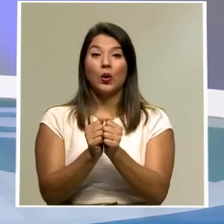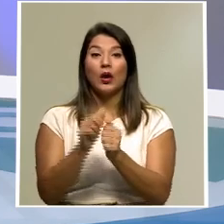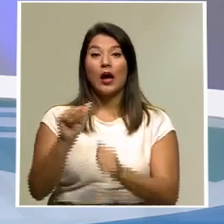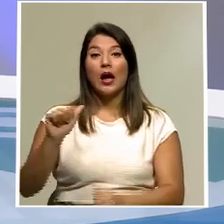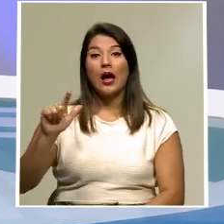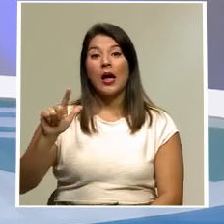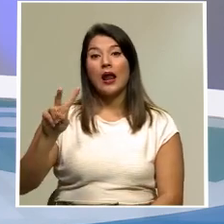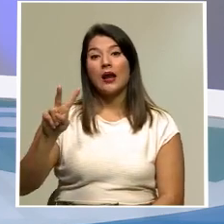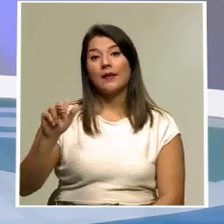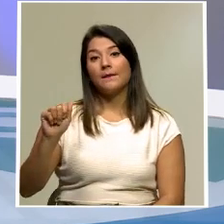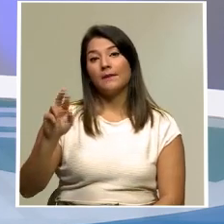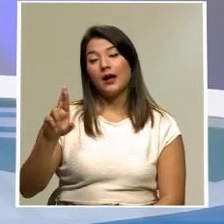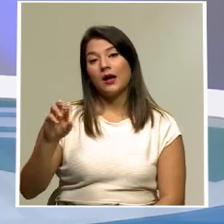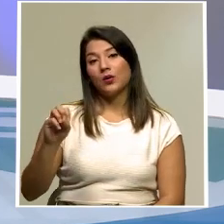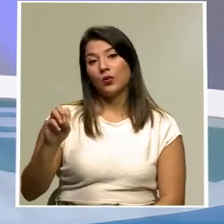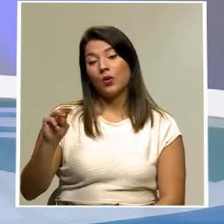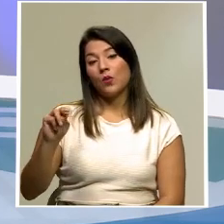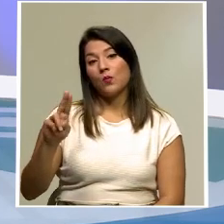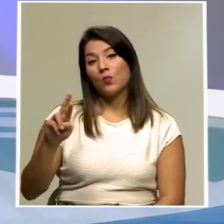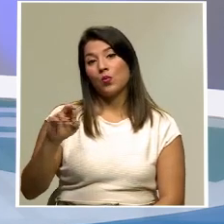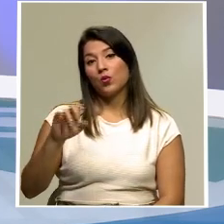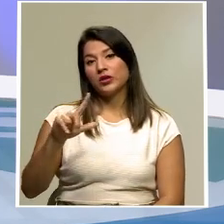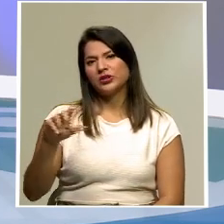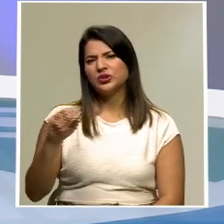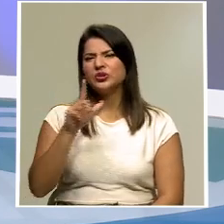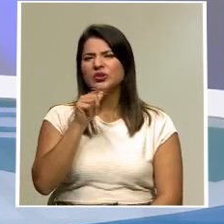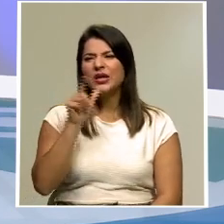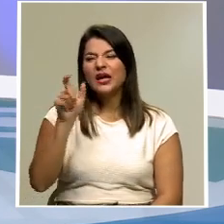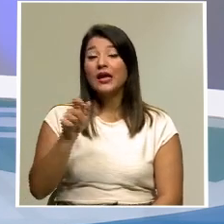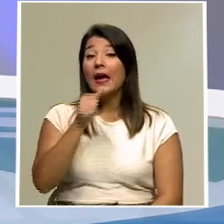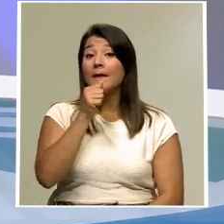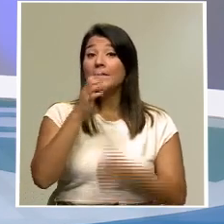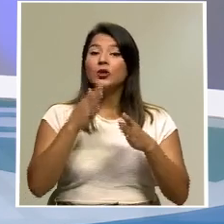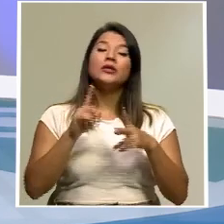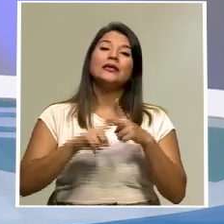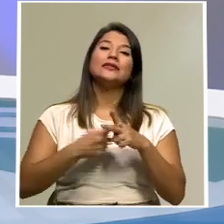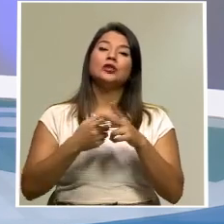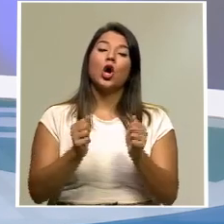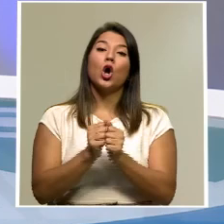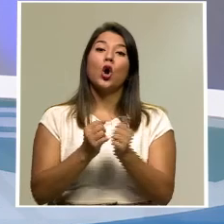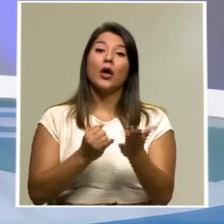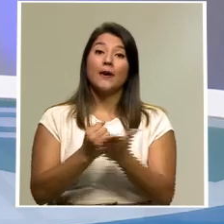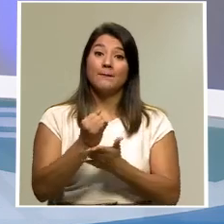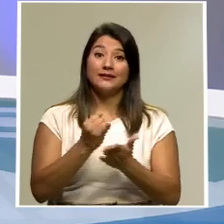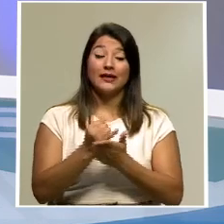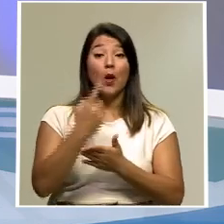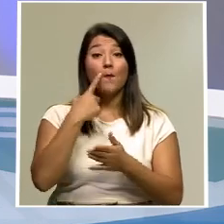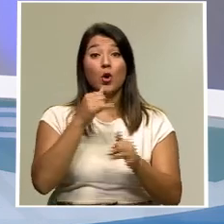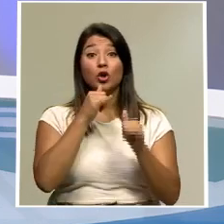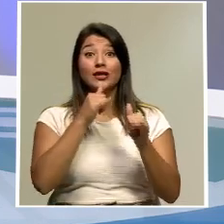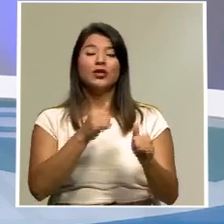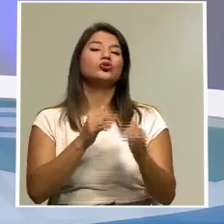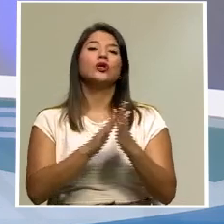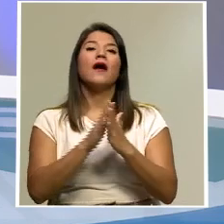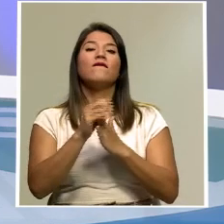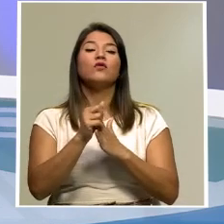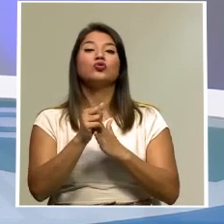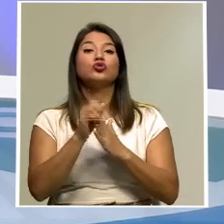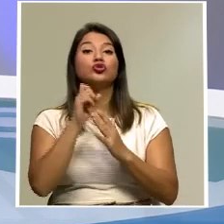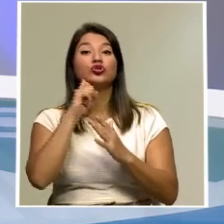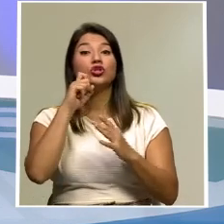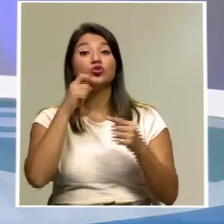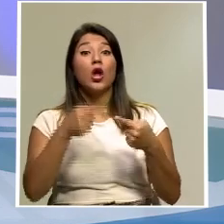Álvaro Murillo, uno de los periodistas que inició con las investigaciones por las denuncias de abusos sexuales